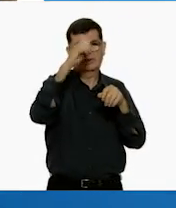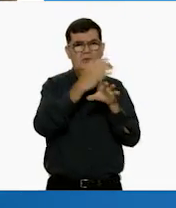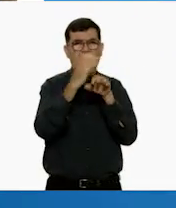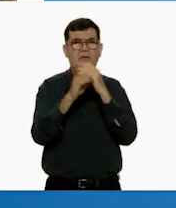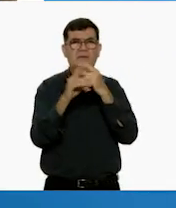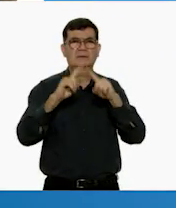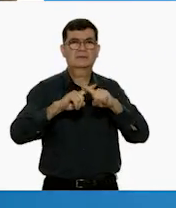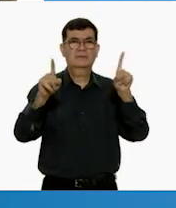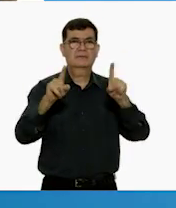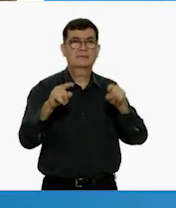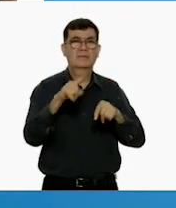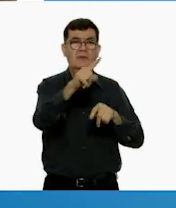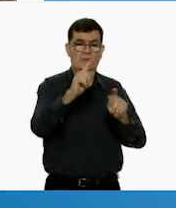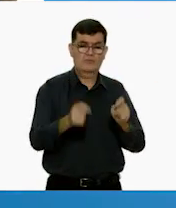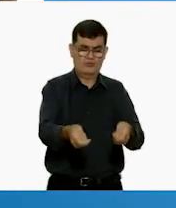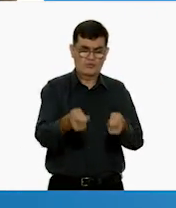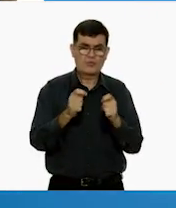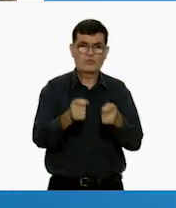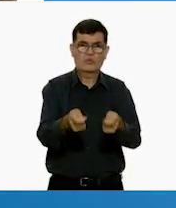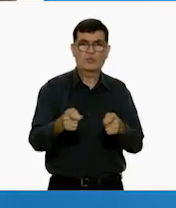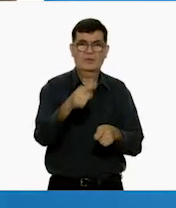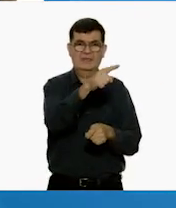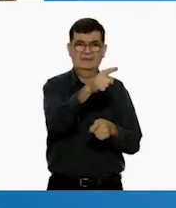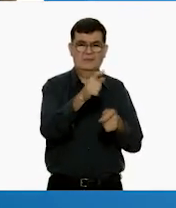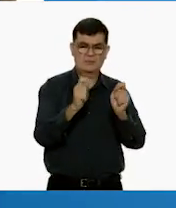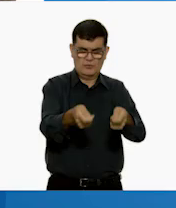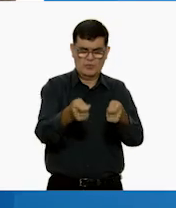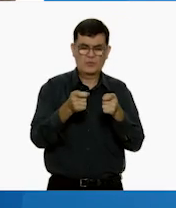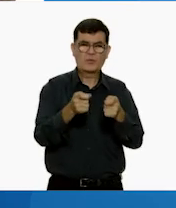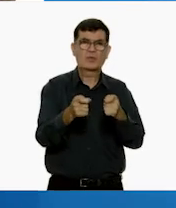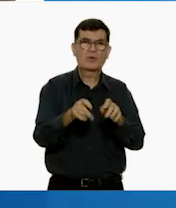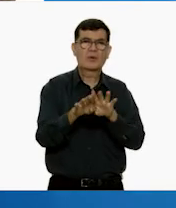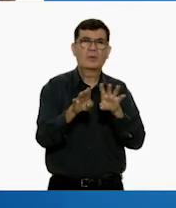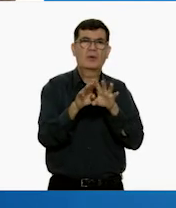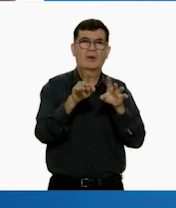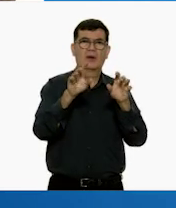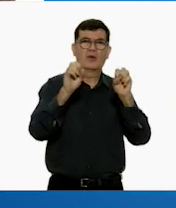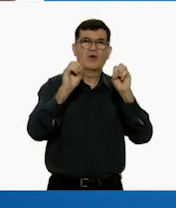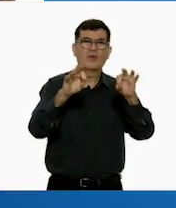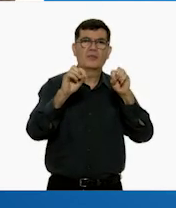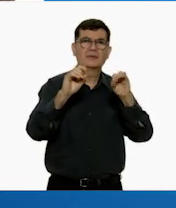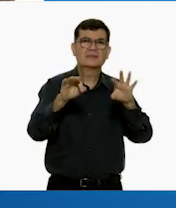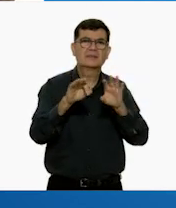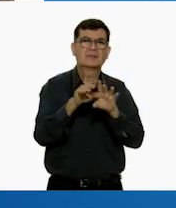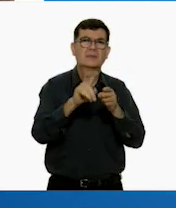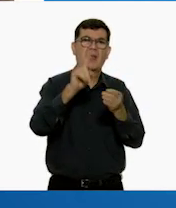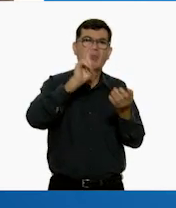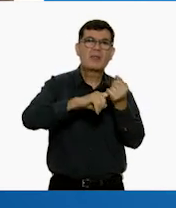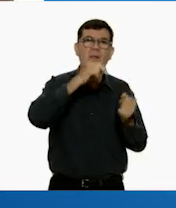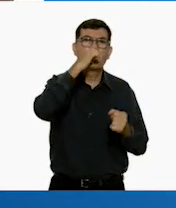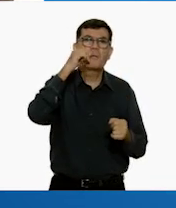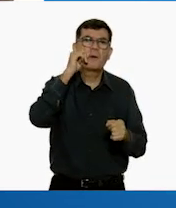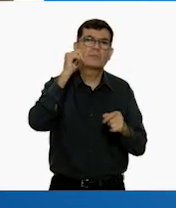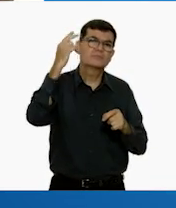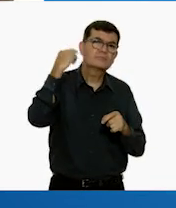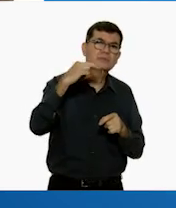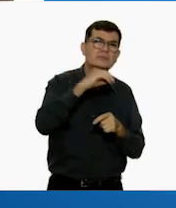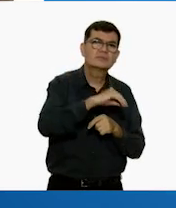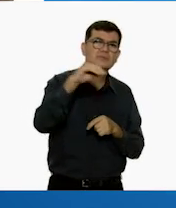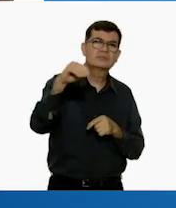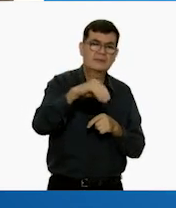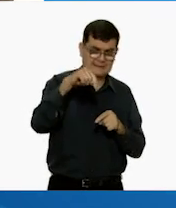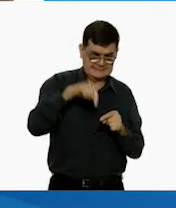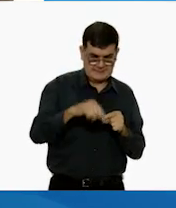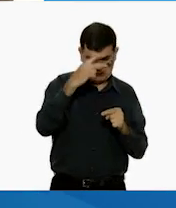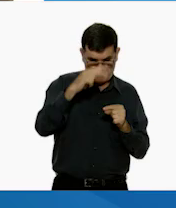El carruaje fue, digamos, la oficina, el medio de transporte de Benito Juárez desde que abandonan la Ciudad